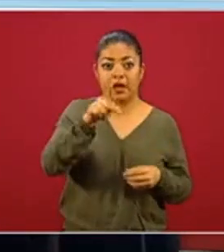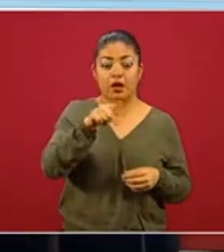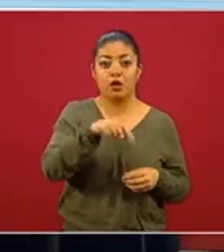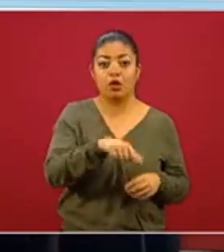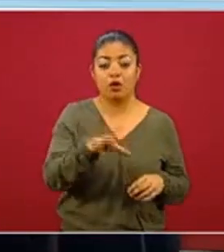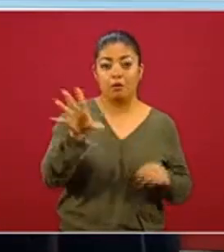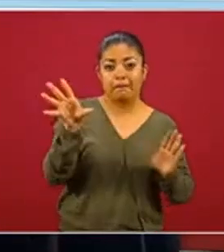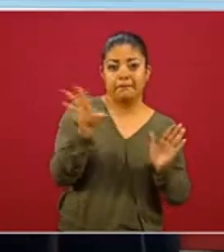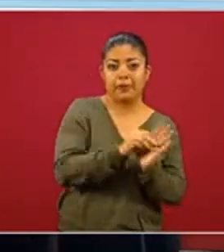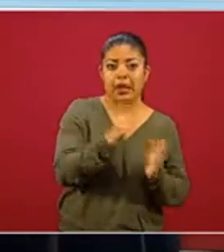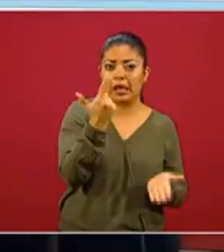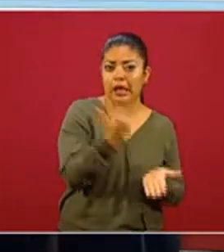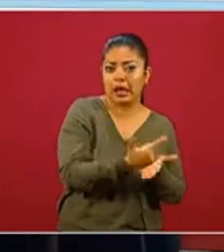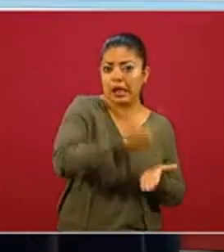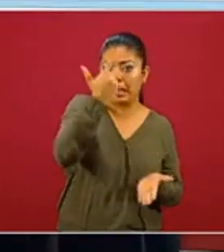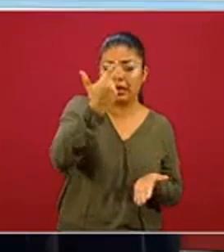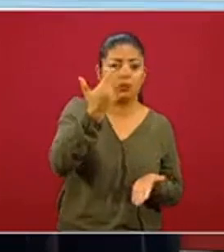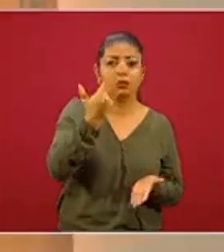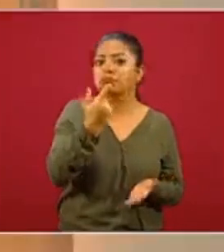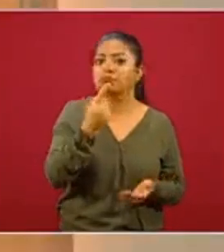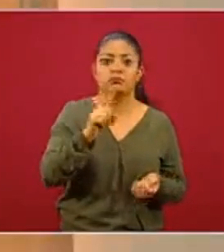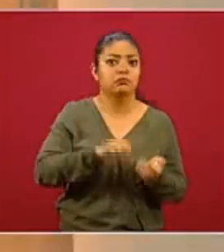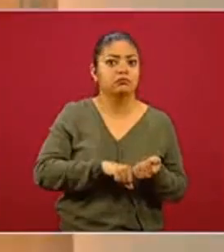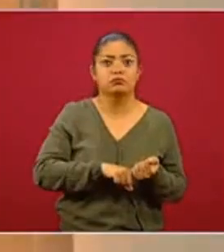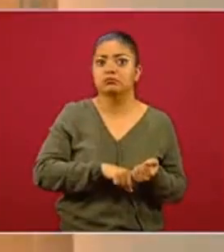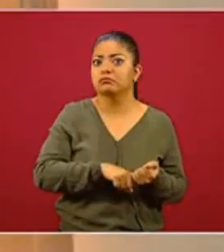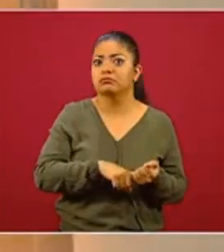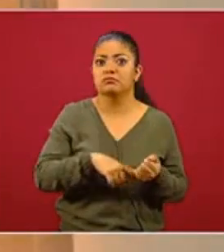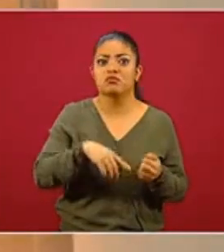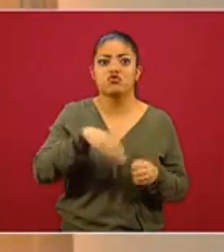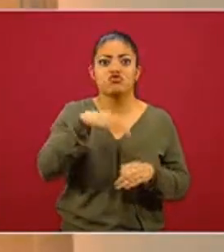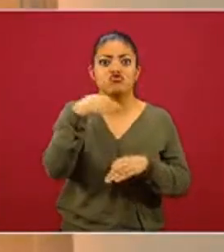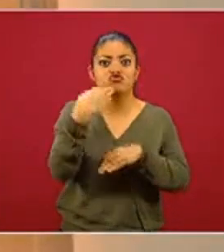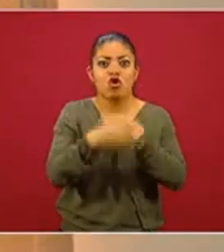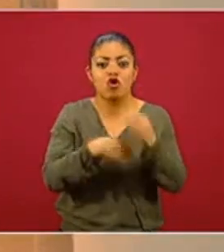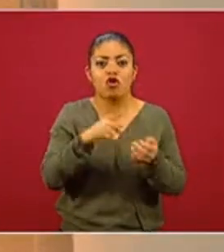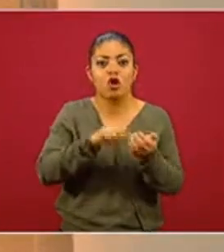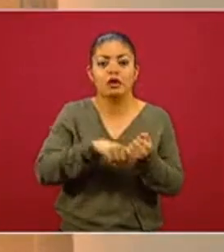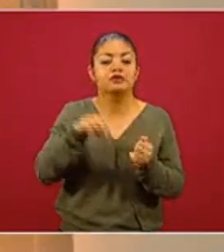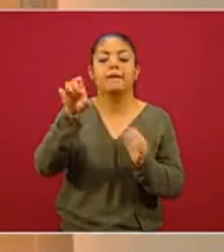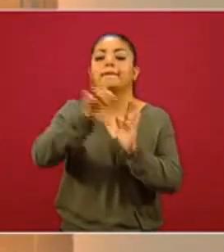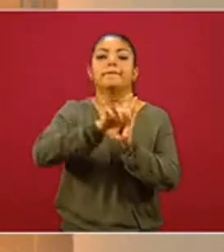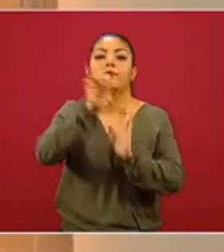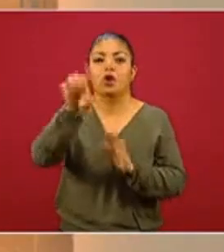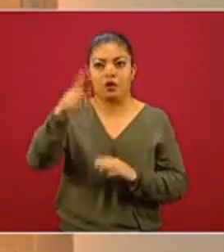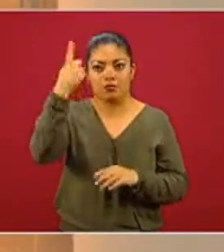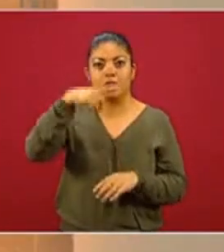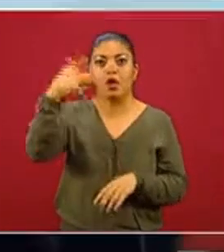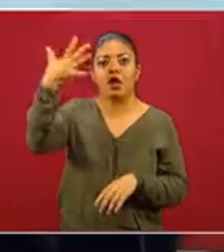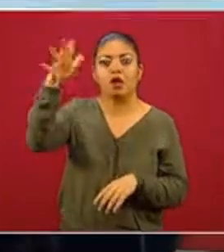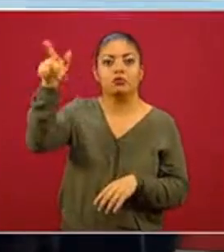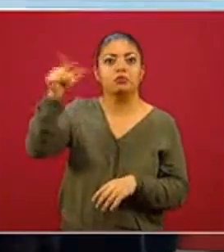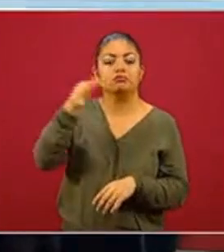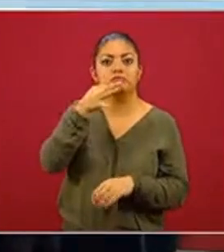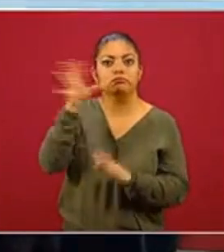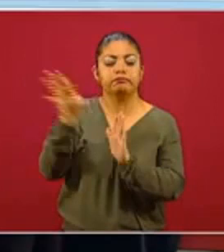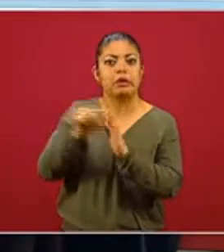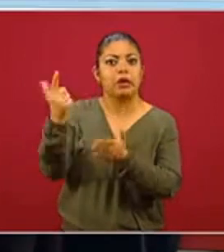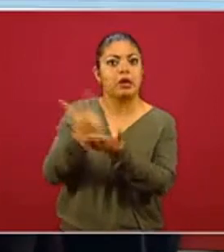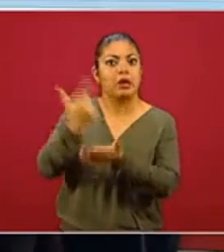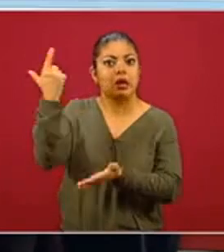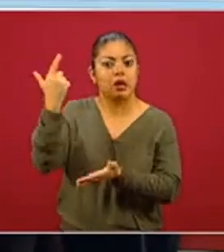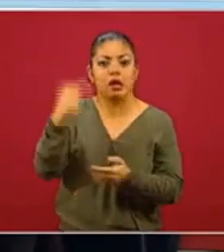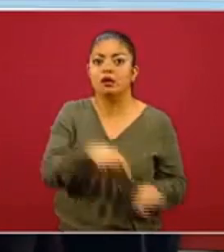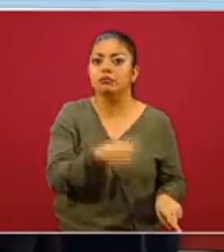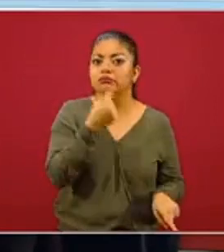madura para tener todo el cuadro clínico que se ve, por ejemplo, en los adultos. Y la otra es que